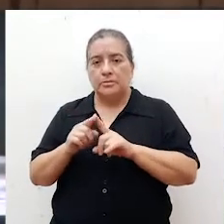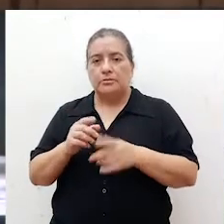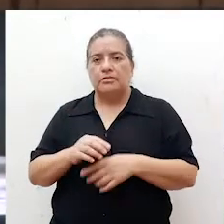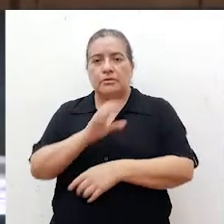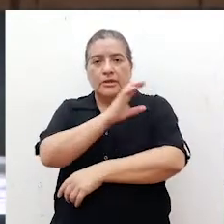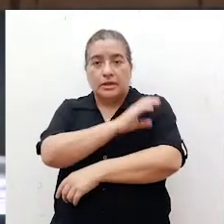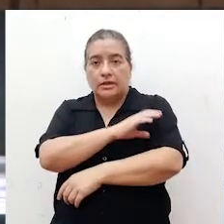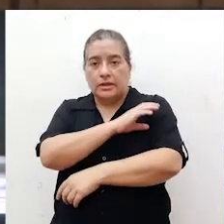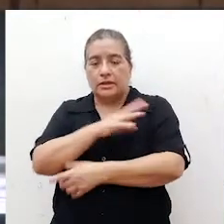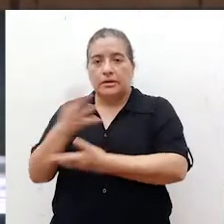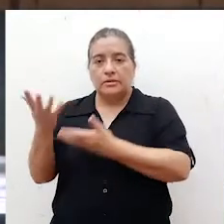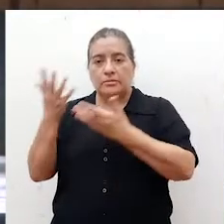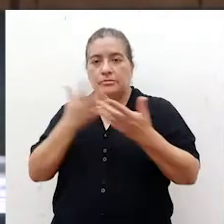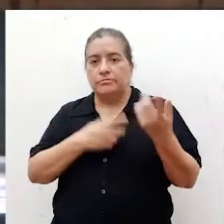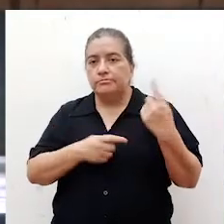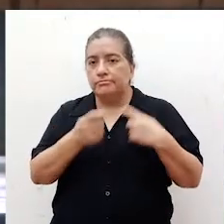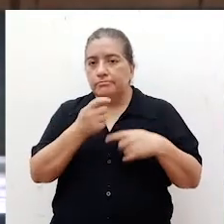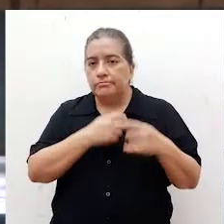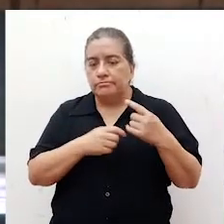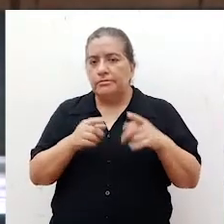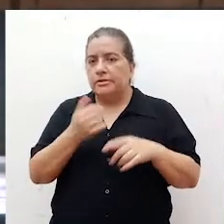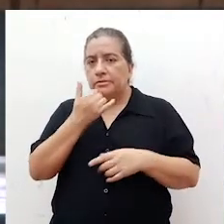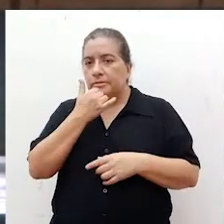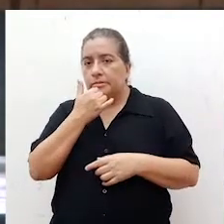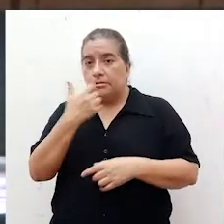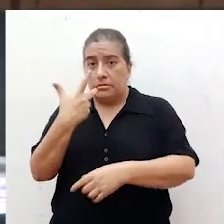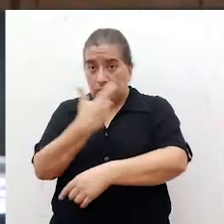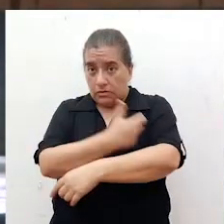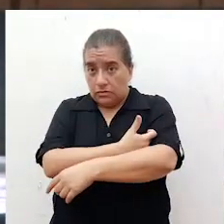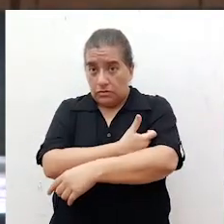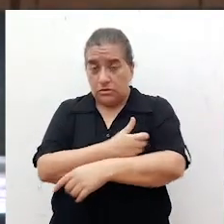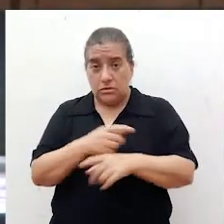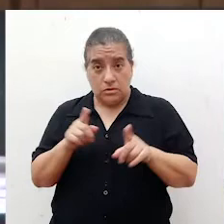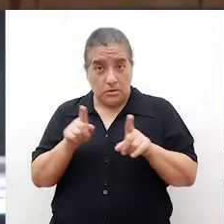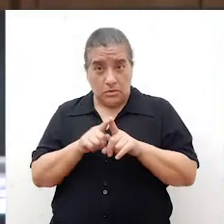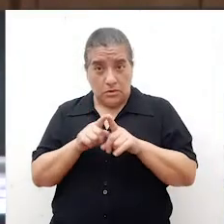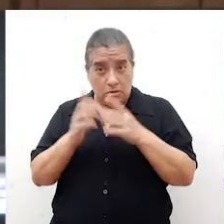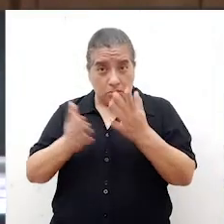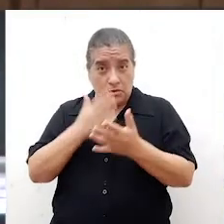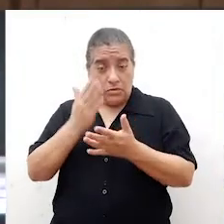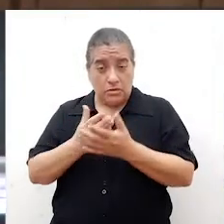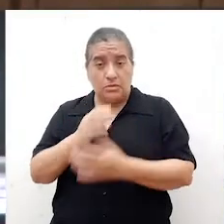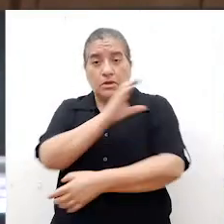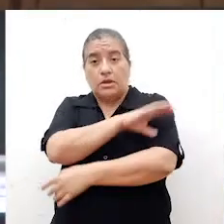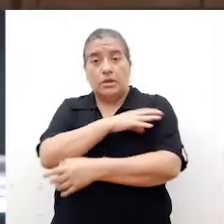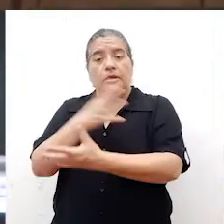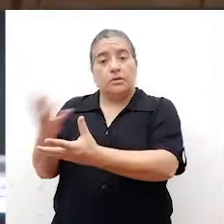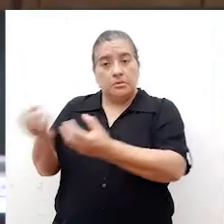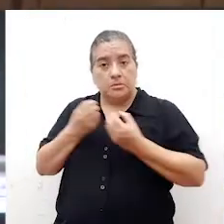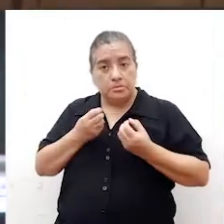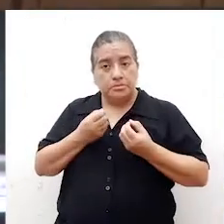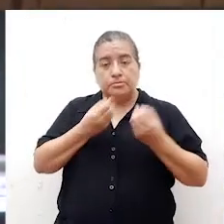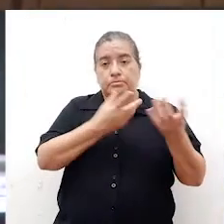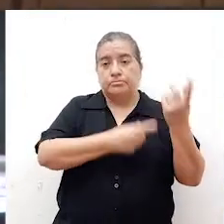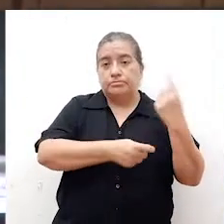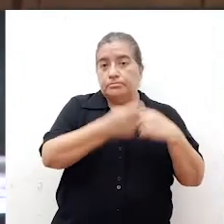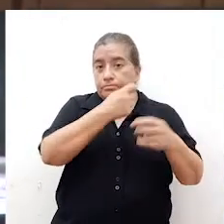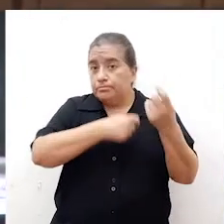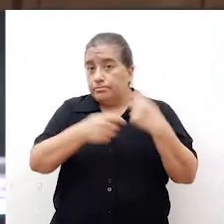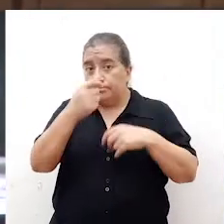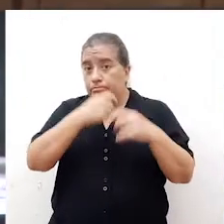ya el gobierno ha dado un plan, ha elaborado y ha publicado un